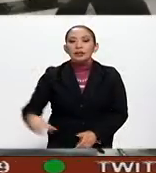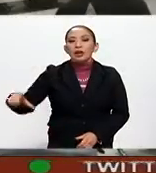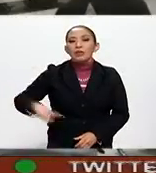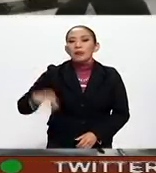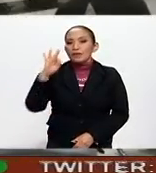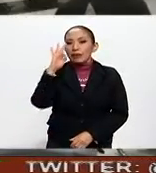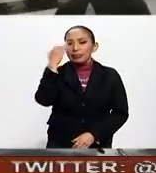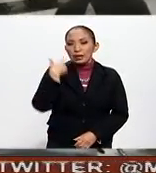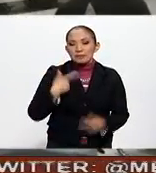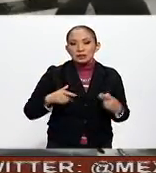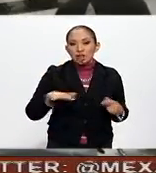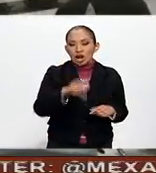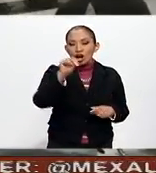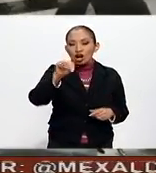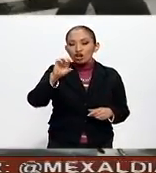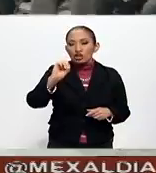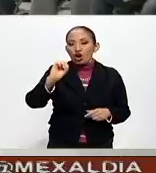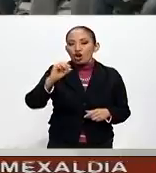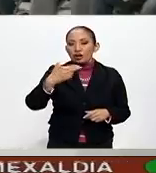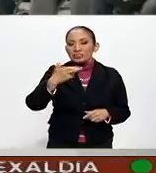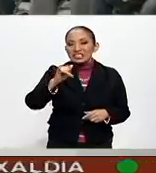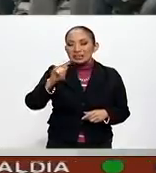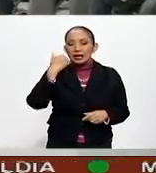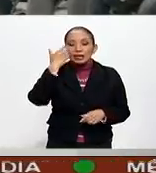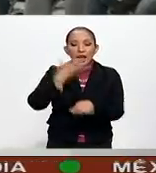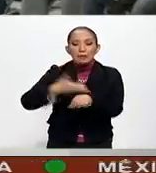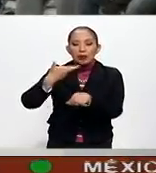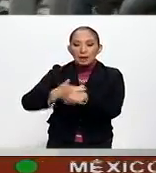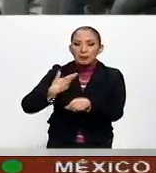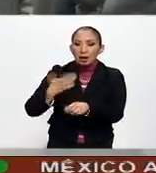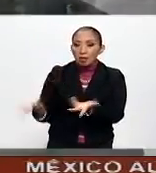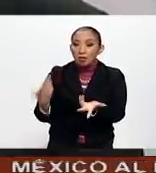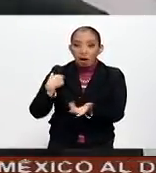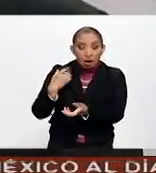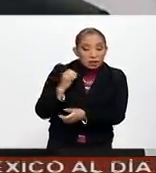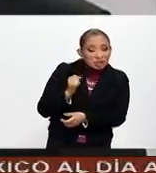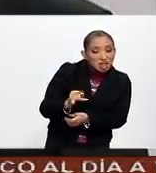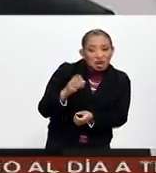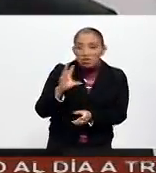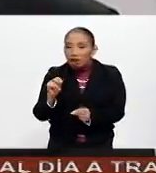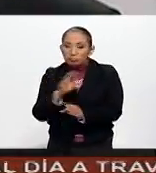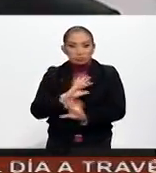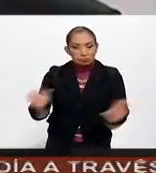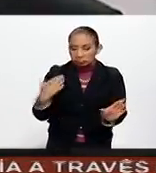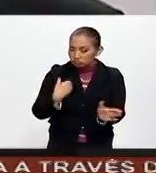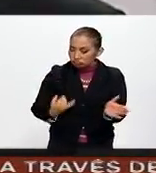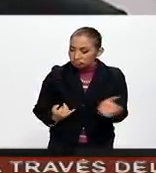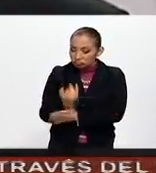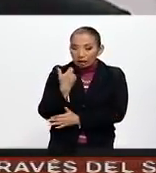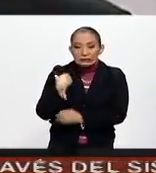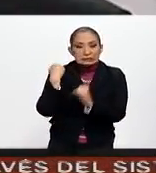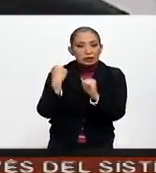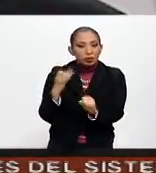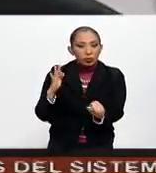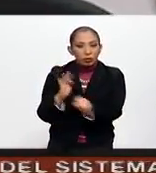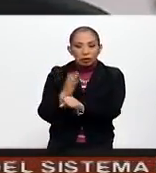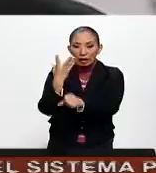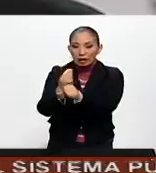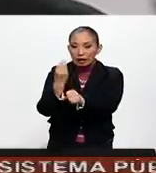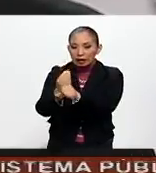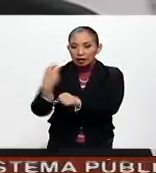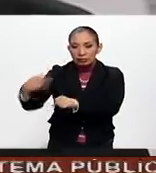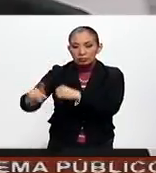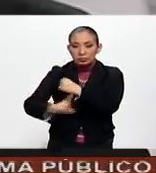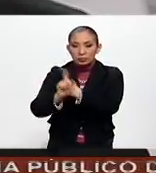Gobierno federal y habitantes de Nochixtlán buscan soluciones sin condiciones. El objetivo es garantizar la reparación del daño